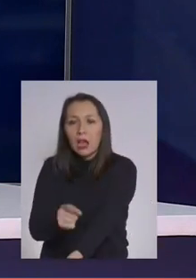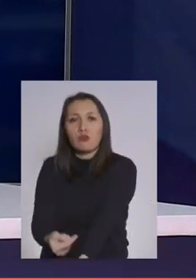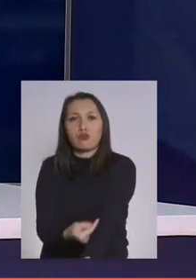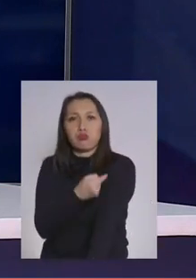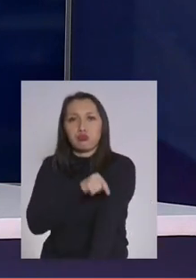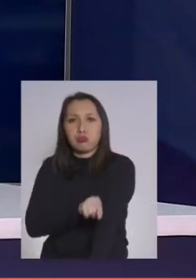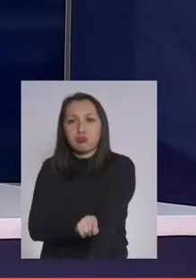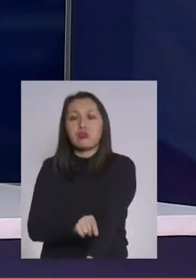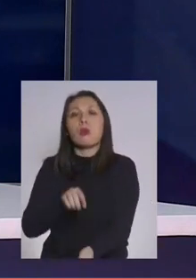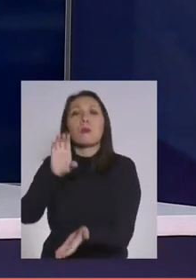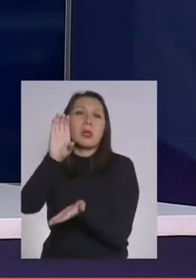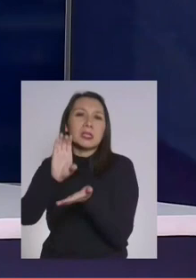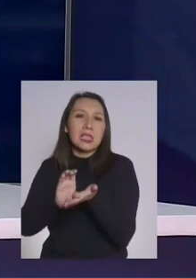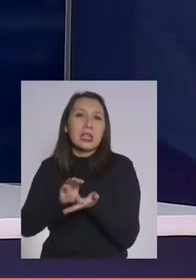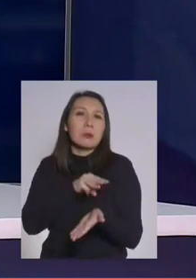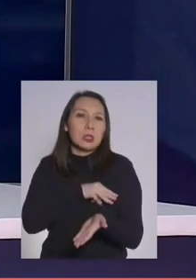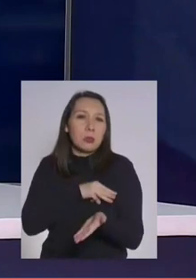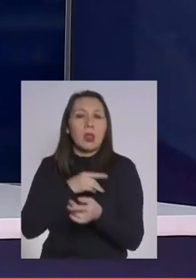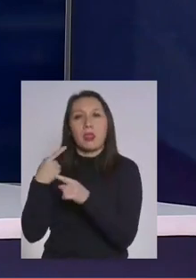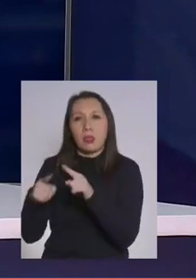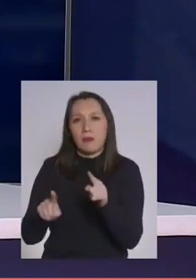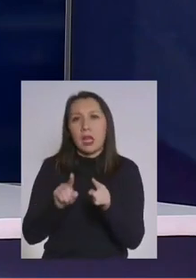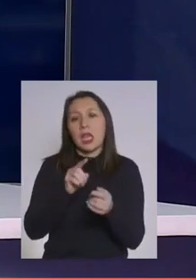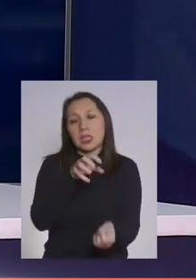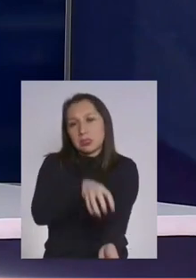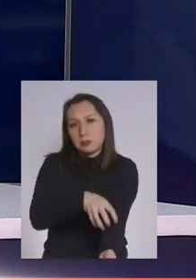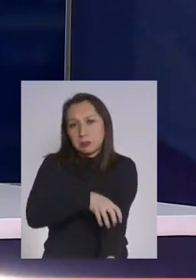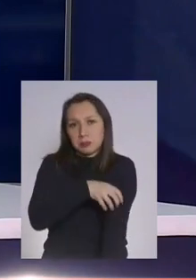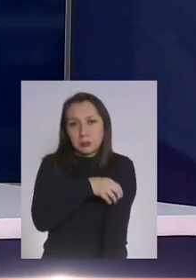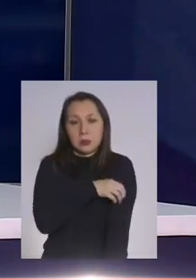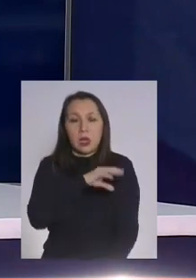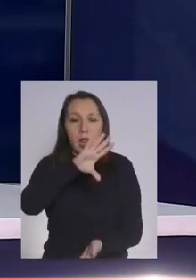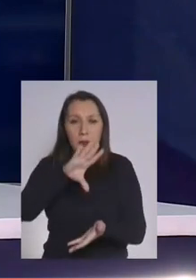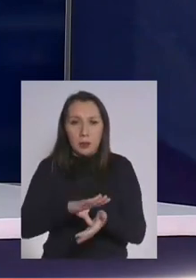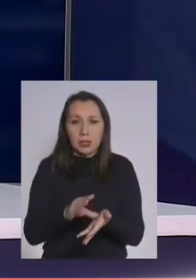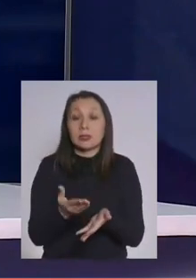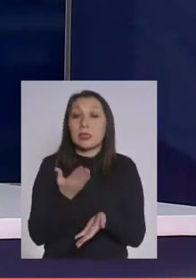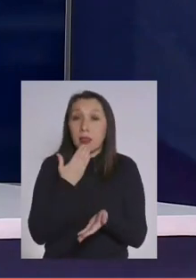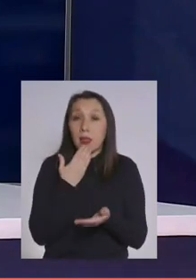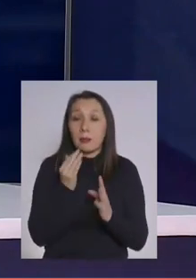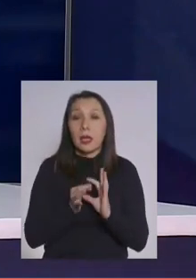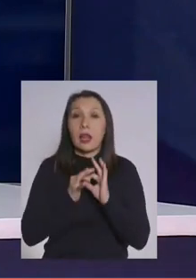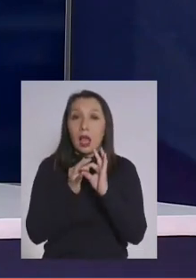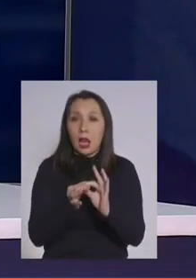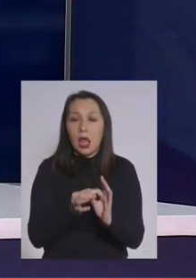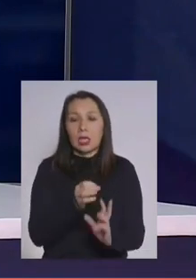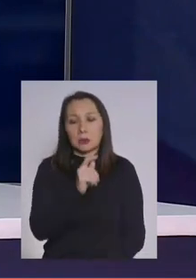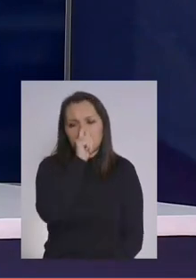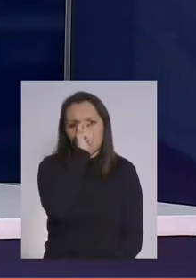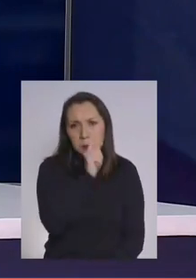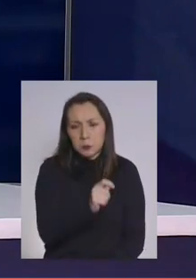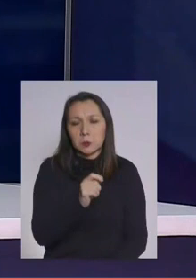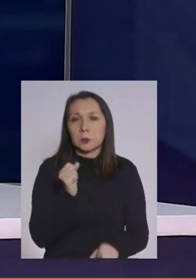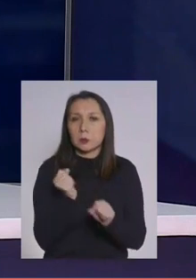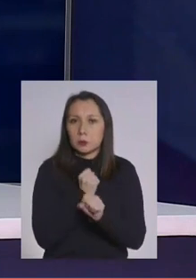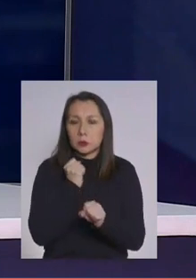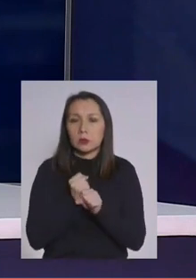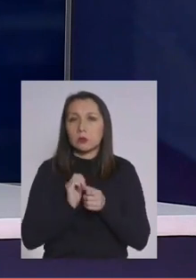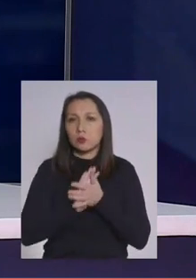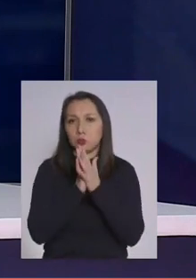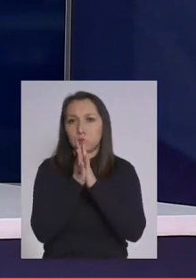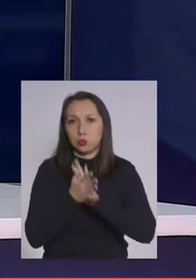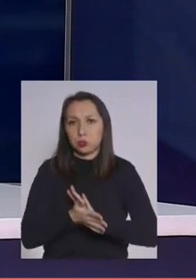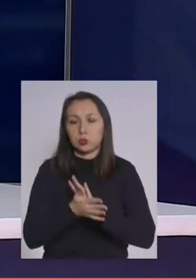metropolitanos y de cada una de las regiones del país asimismo también agradecer y reconocer todo lo que ha